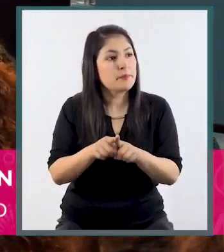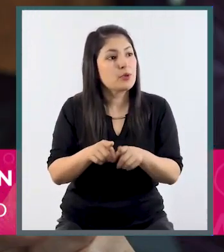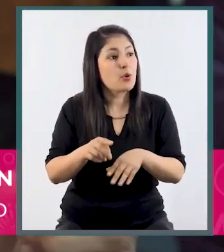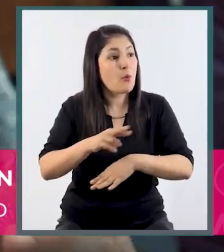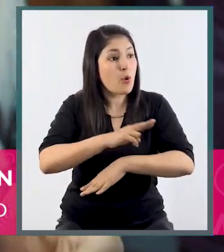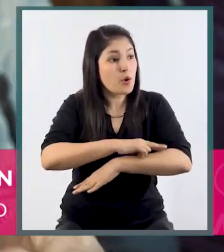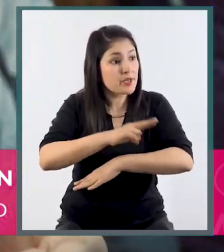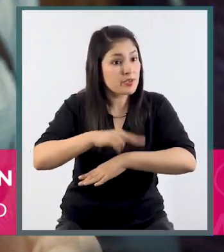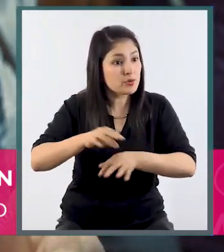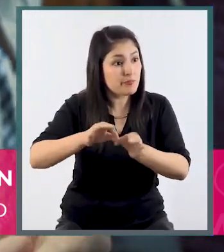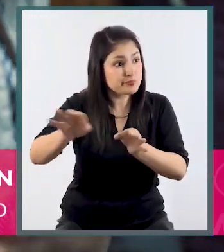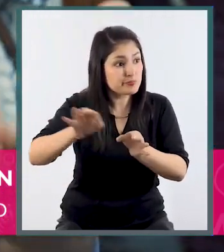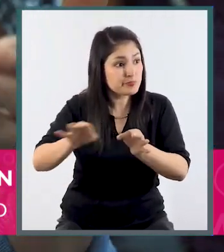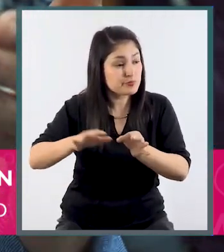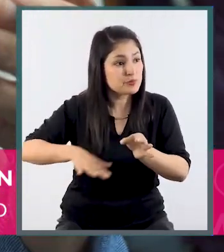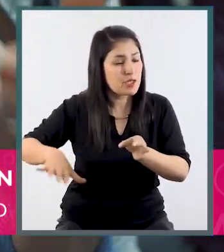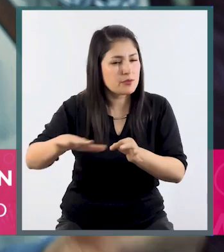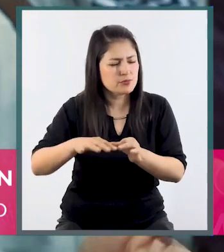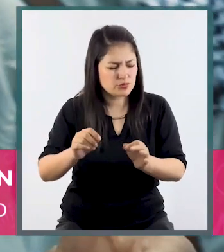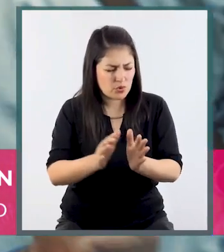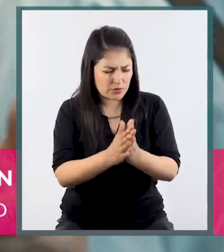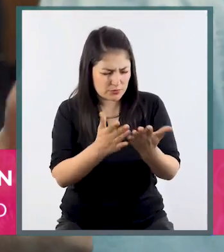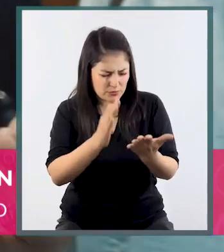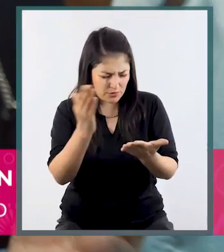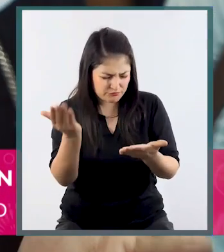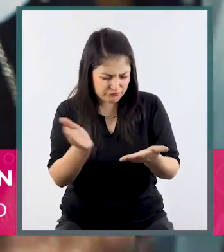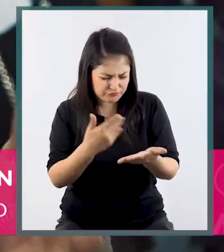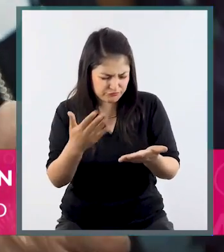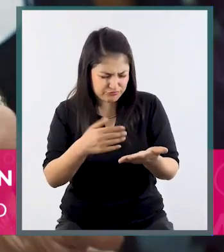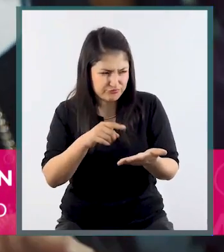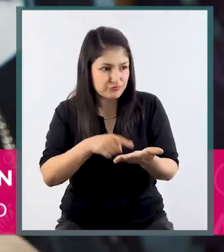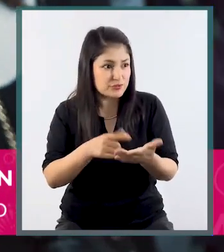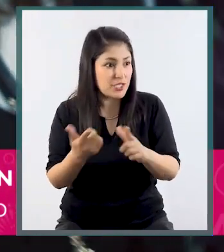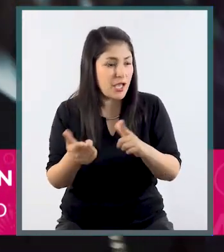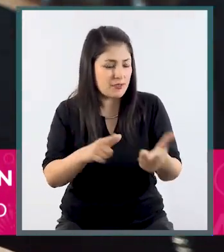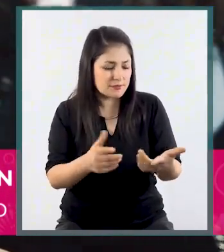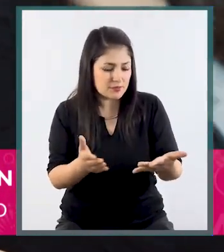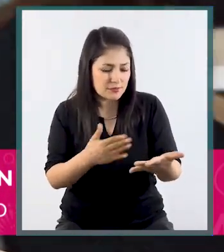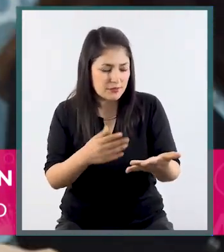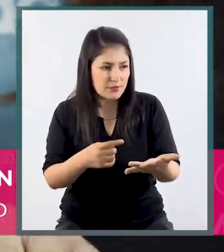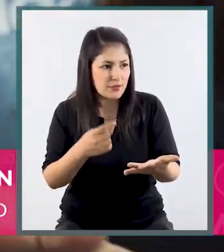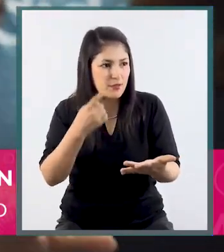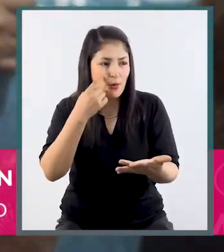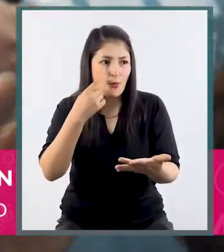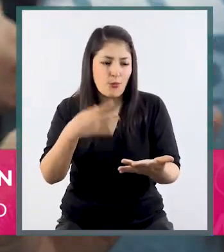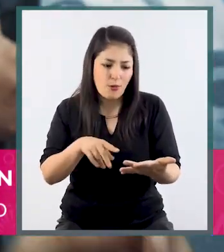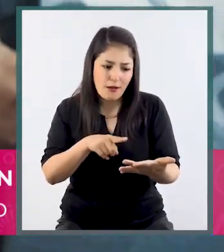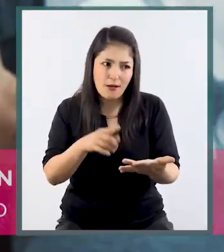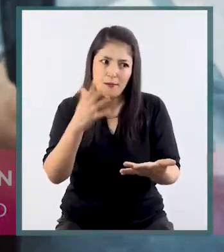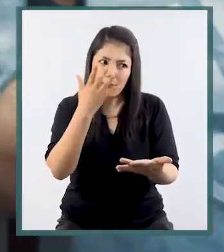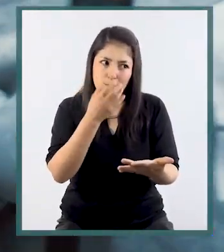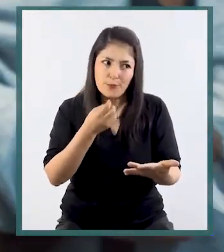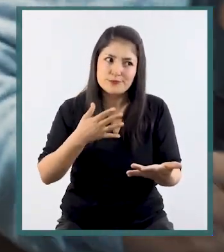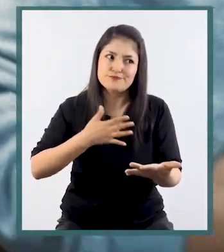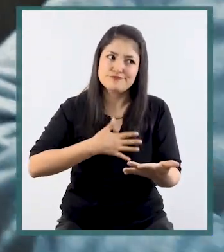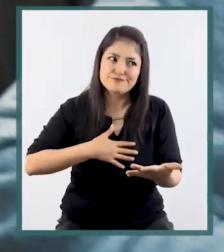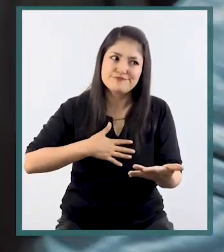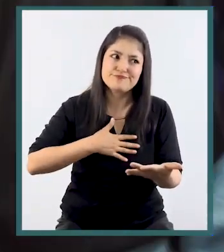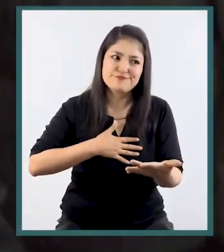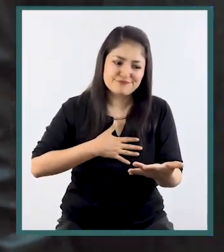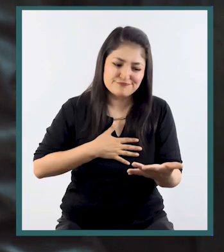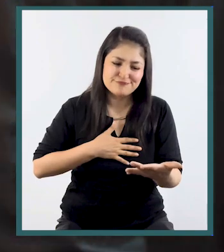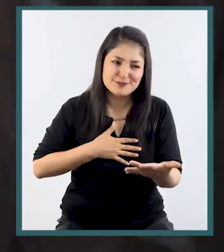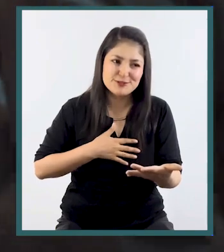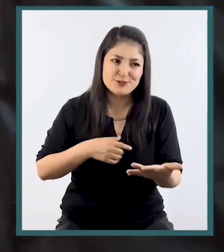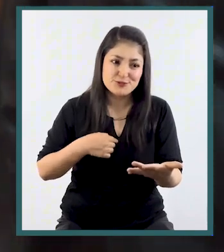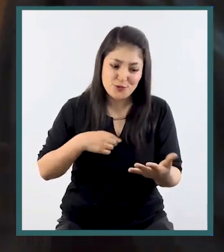del país. Cuando ya lo vi, digamos, plasmado todo en un libro, en una publicación, de verdad que me llenó de satisfacción y también